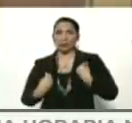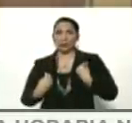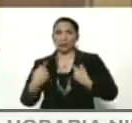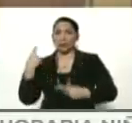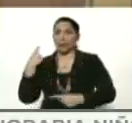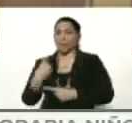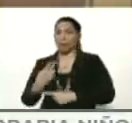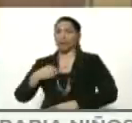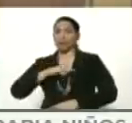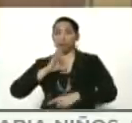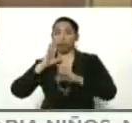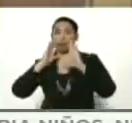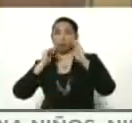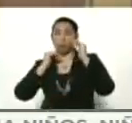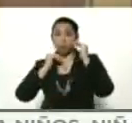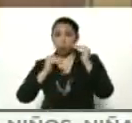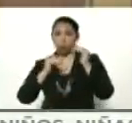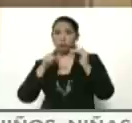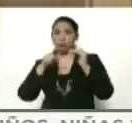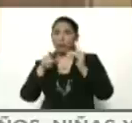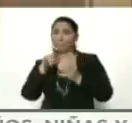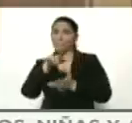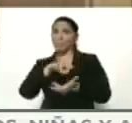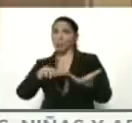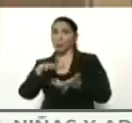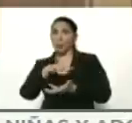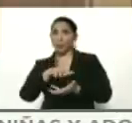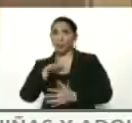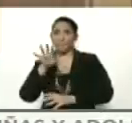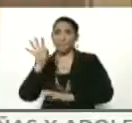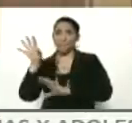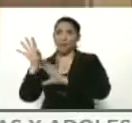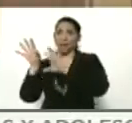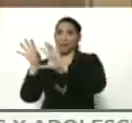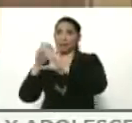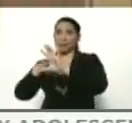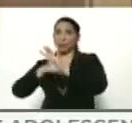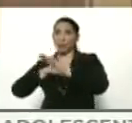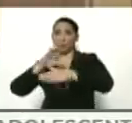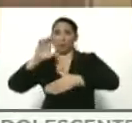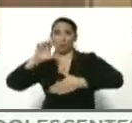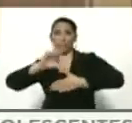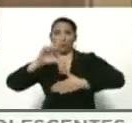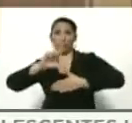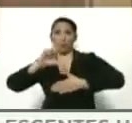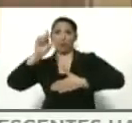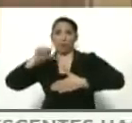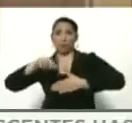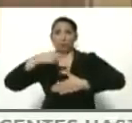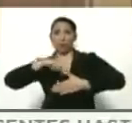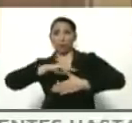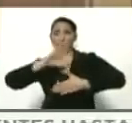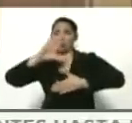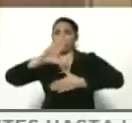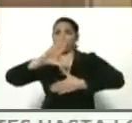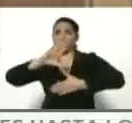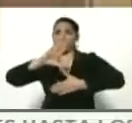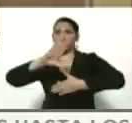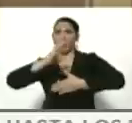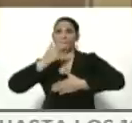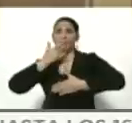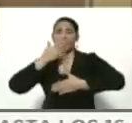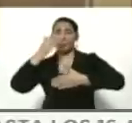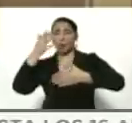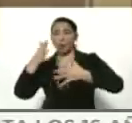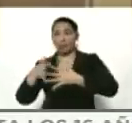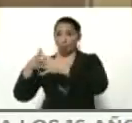debemos atender esta situación en países de nuestra región y de nuestro continente. En el caso de Estados